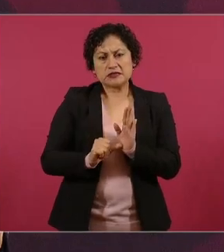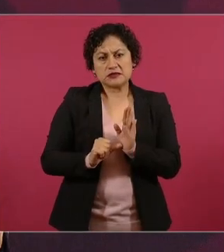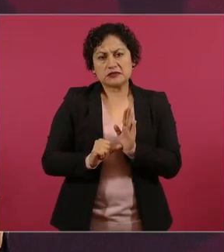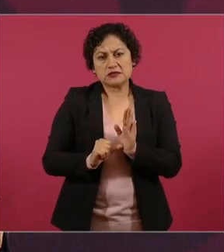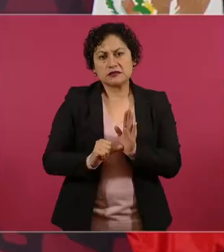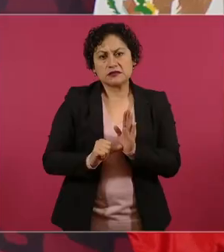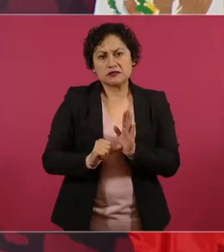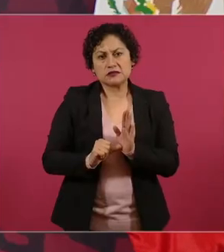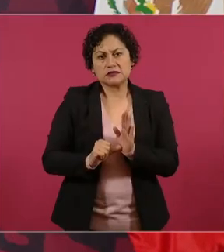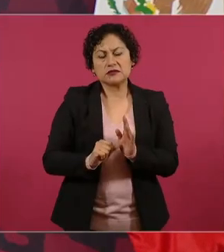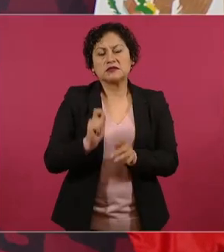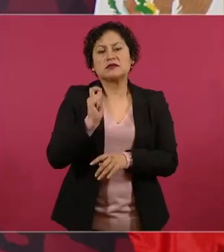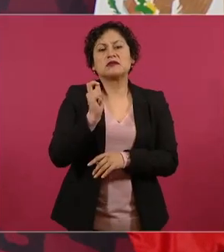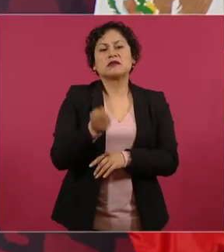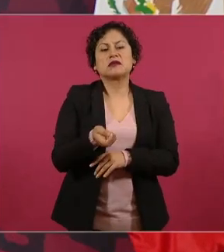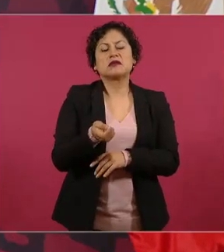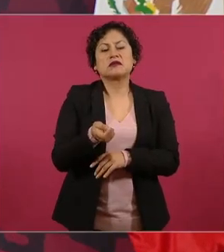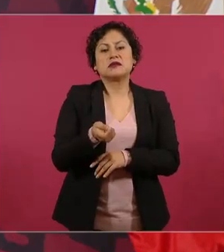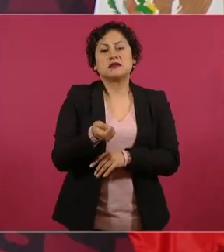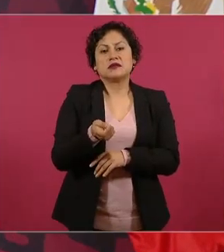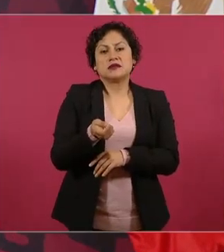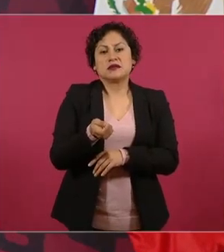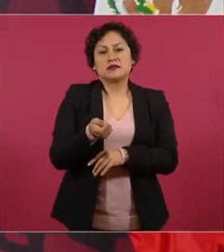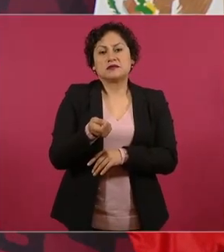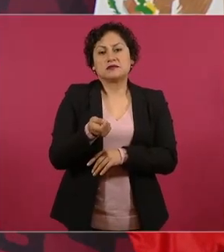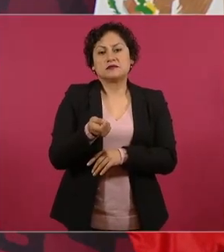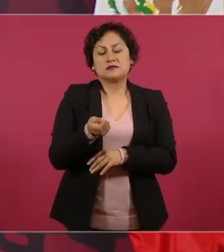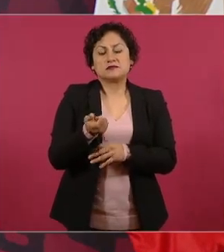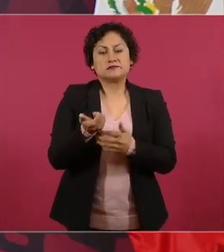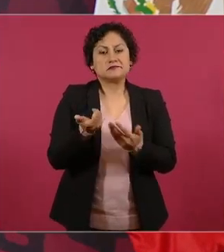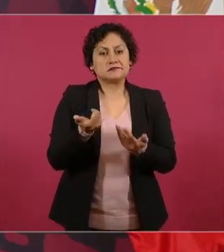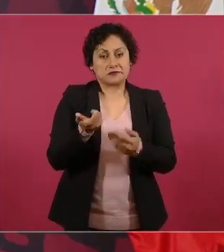que le permiten a los